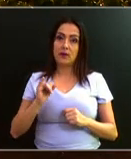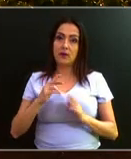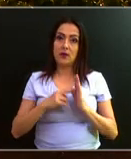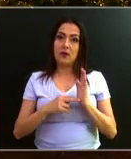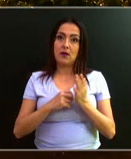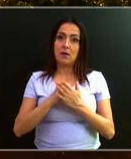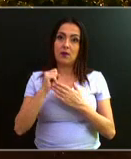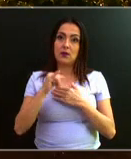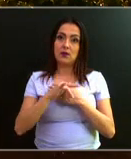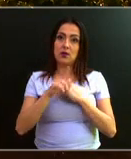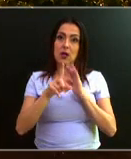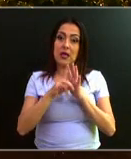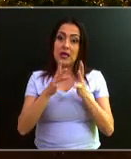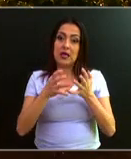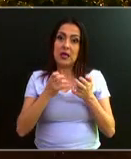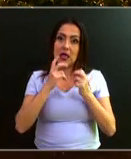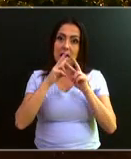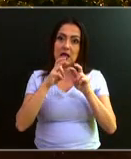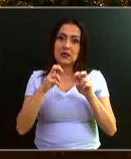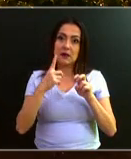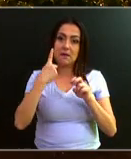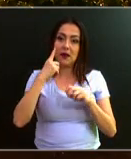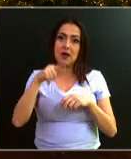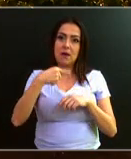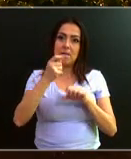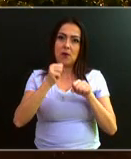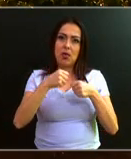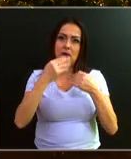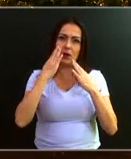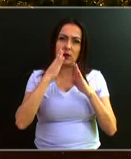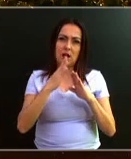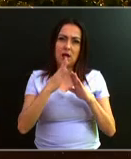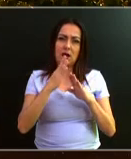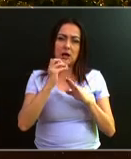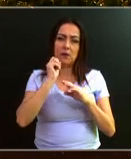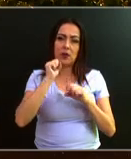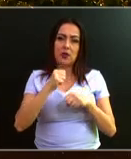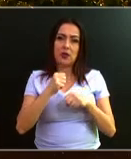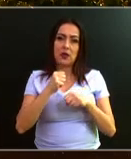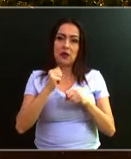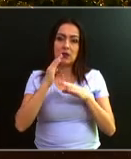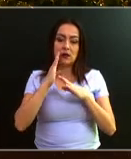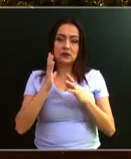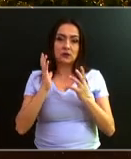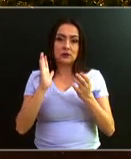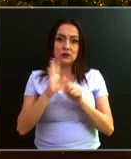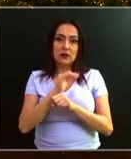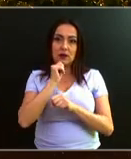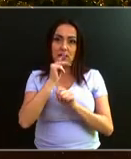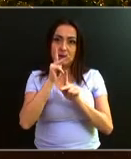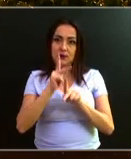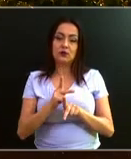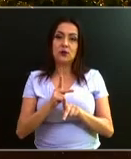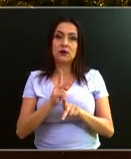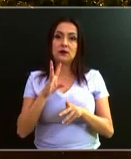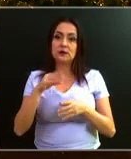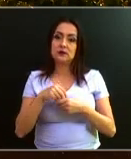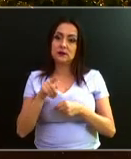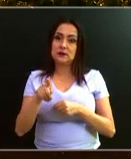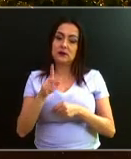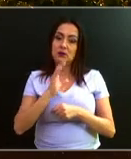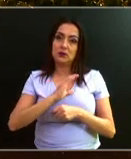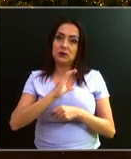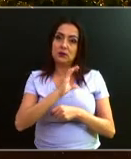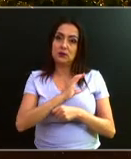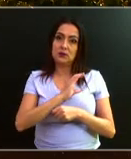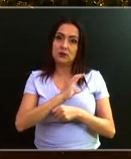un proyecto de ley el cual se estaría analizando para que se pueda abordar y así llegar a la atención completa de las personas que están en esta